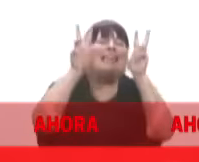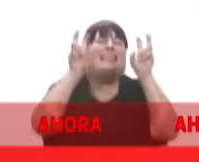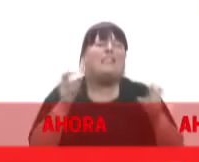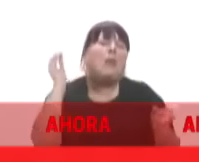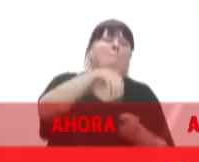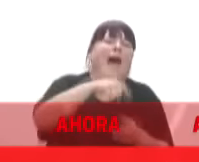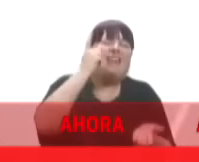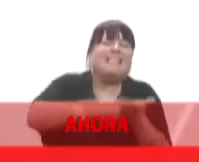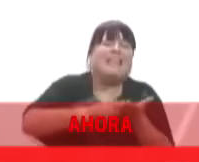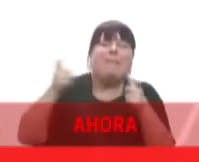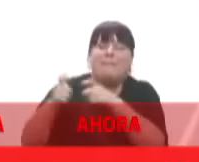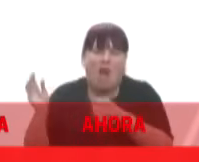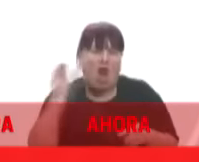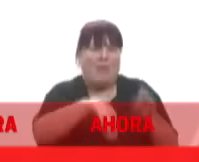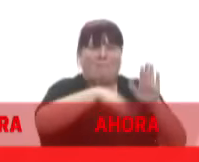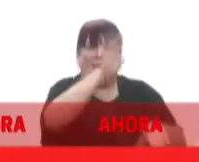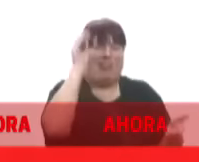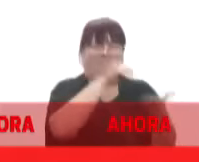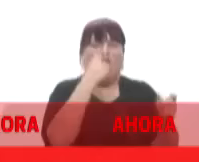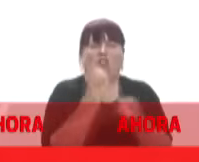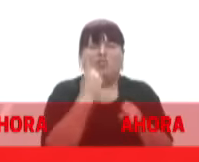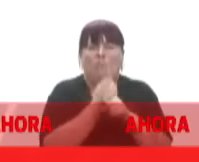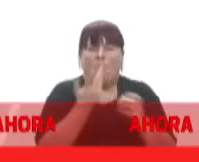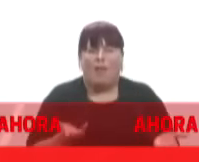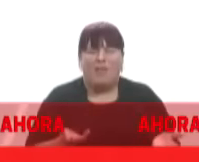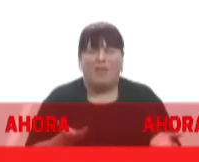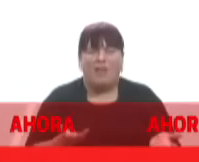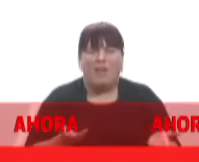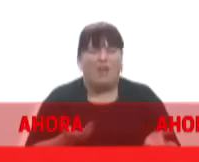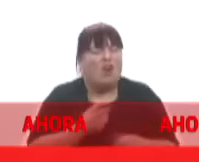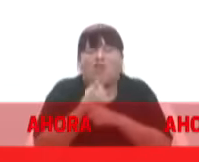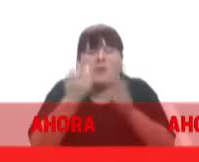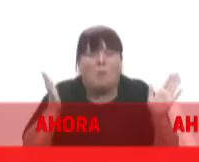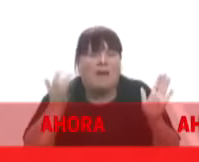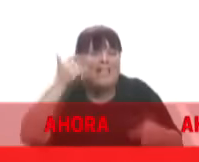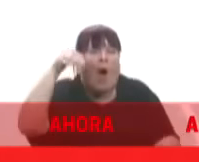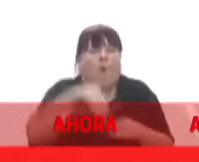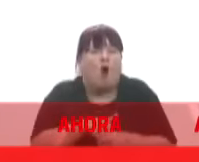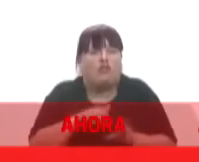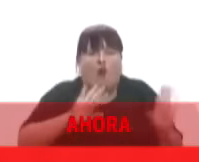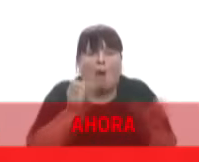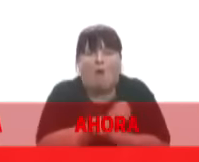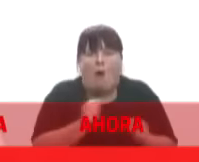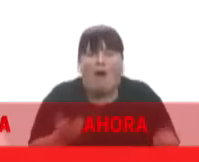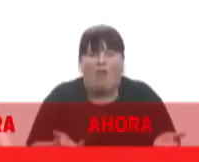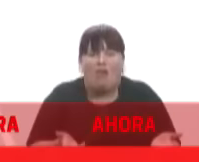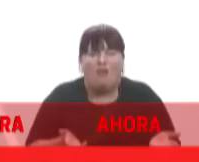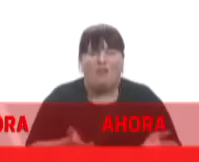del dictamen de minoría al dictamen de mayoría. No se puede porque está agotado.